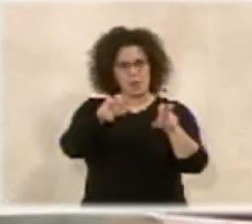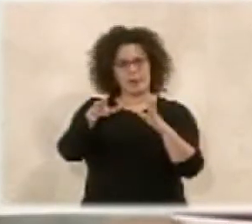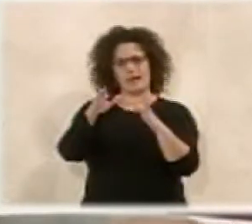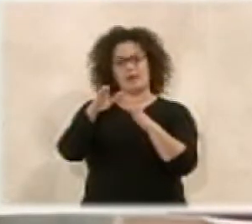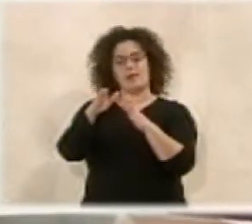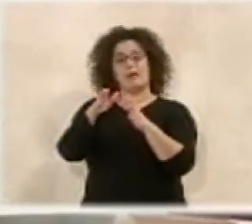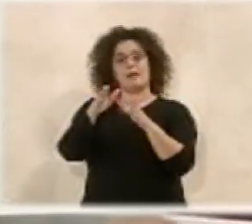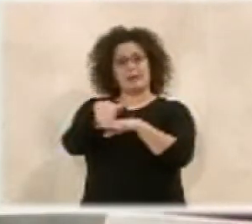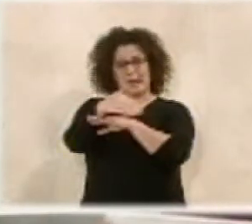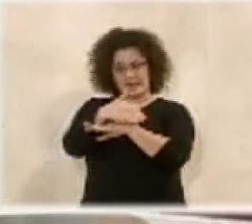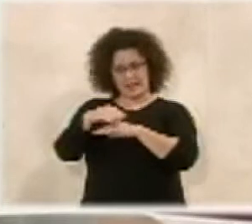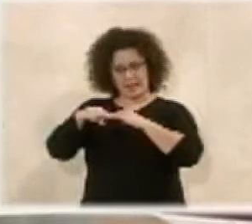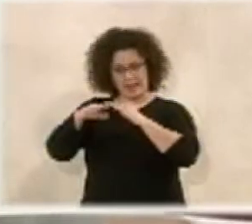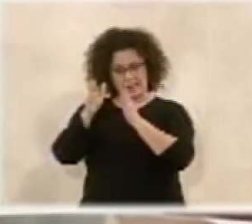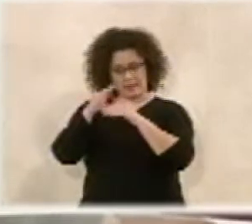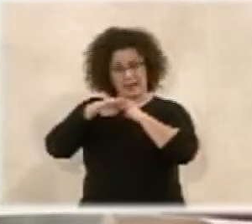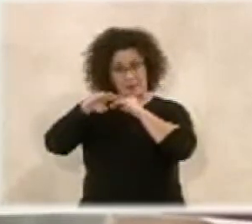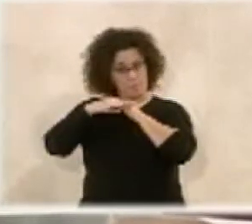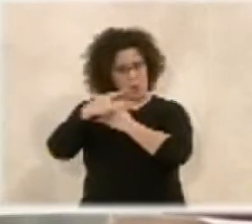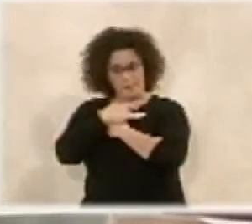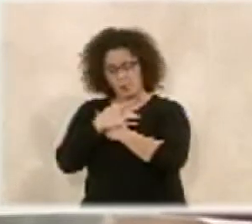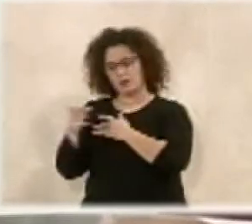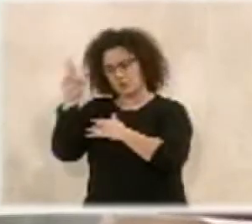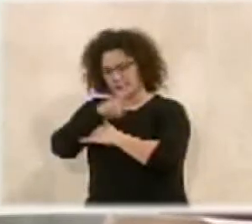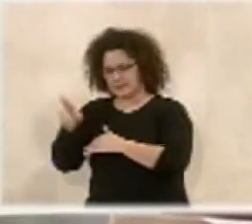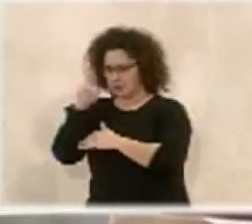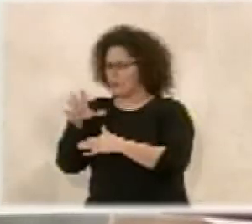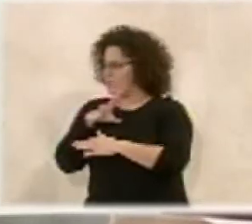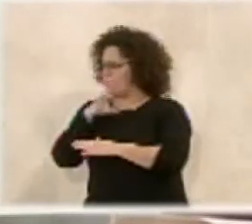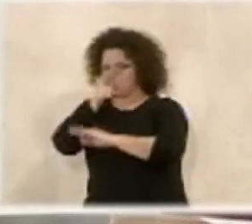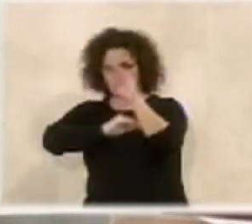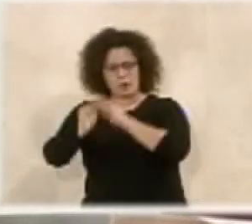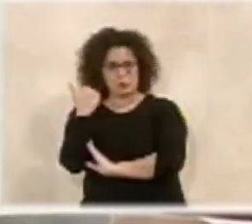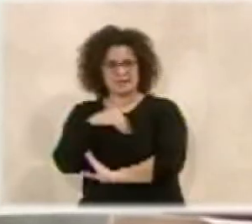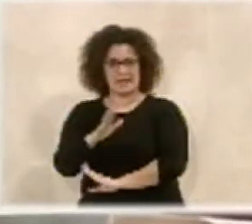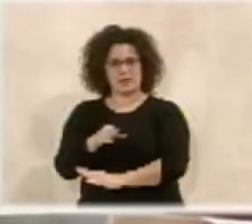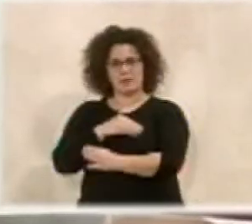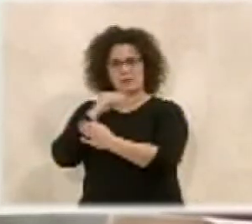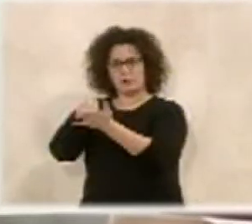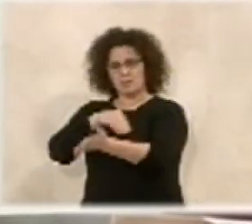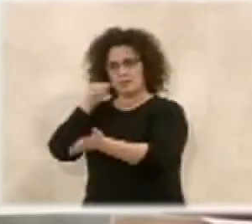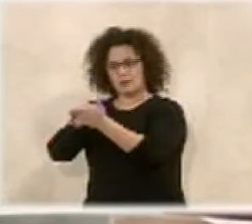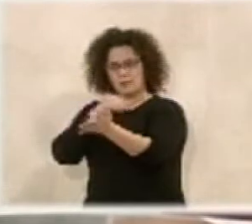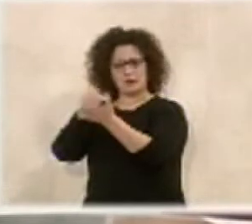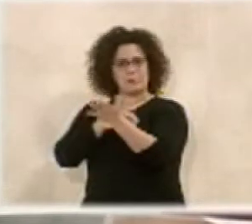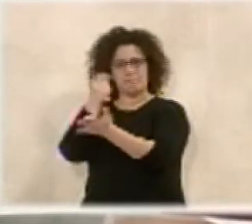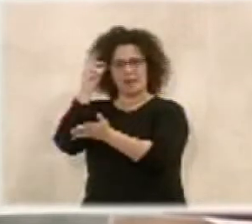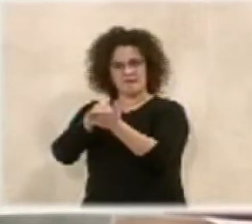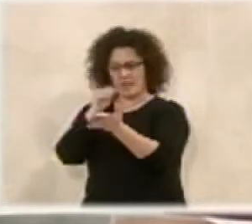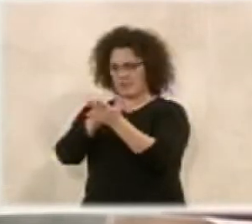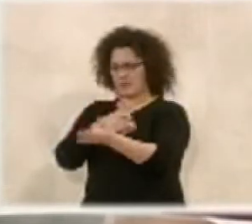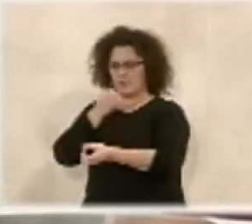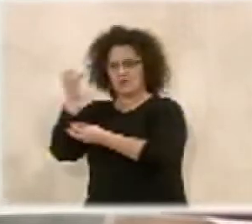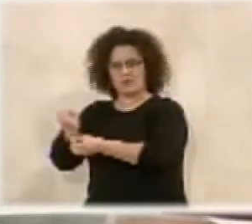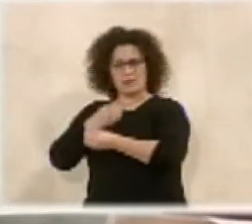Clara Campoamor. Entonces, por favor, pongan remedio. O sea, es que es vergonzoso que tengan que estar reclamando mil veces para la